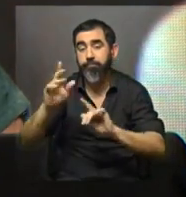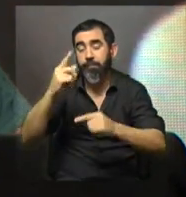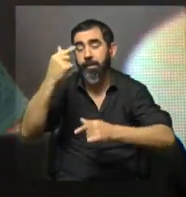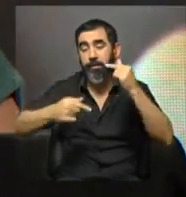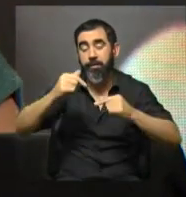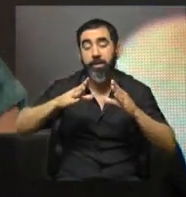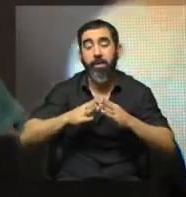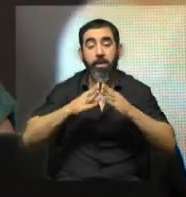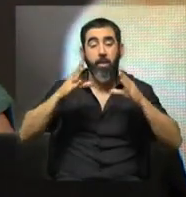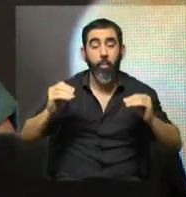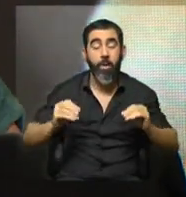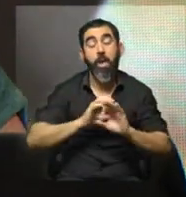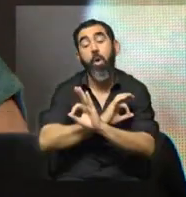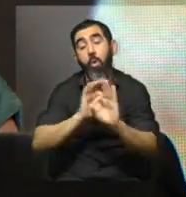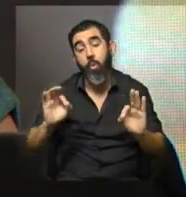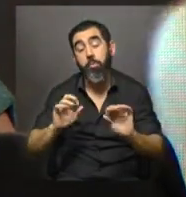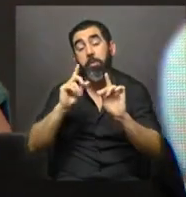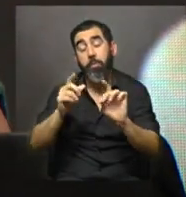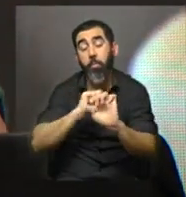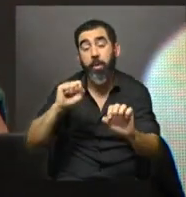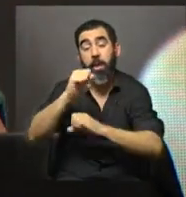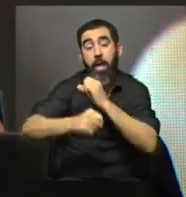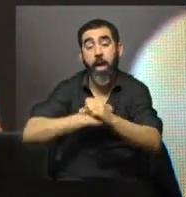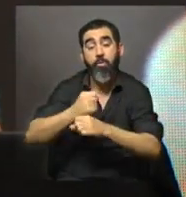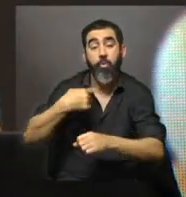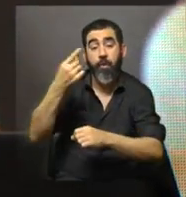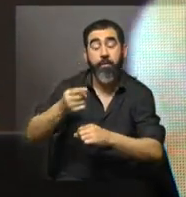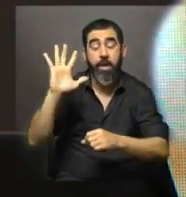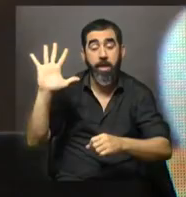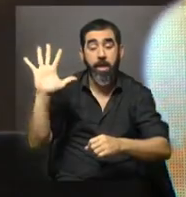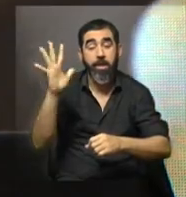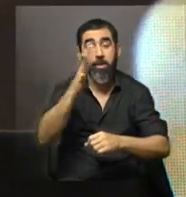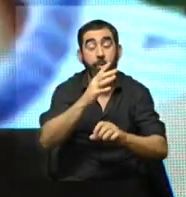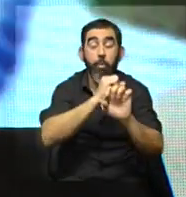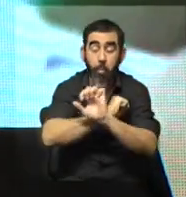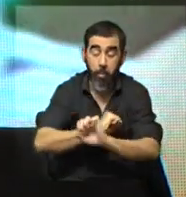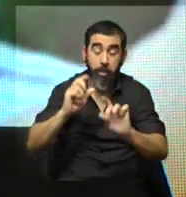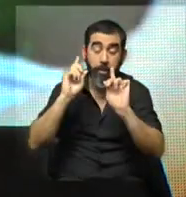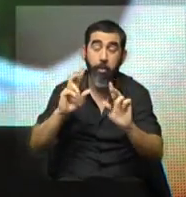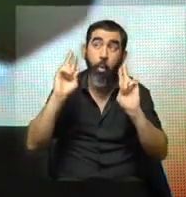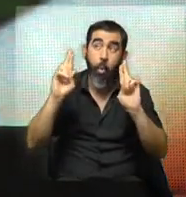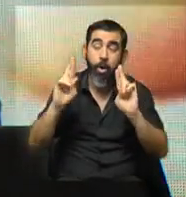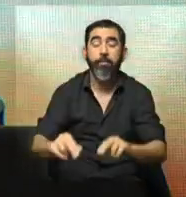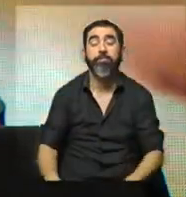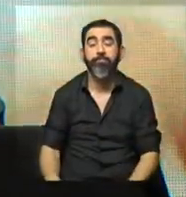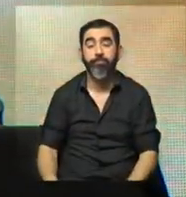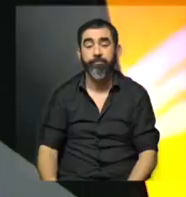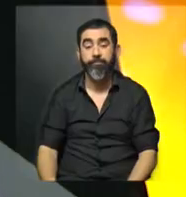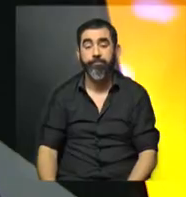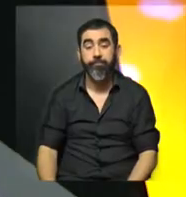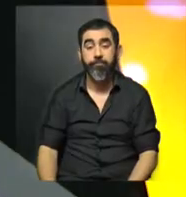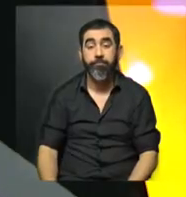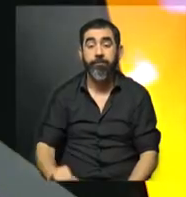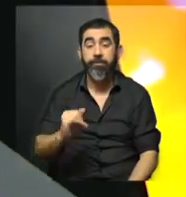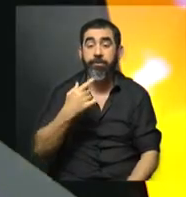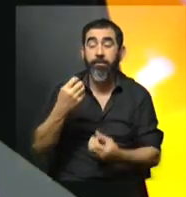diferentes escuelas o incluso, ¿por qué no?, el año que viene hacia el interior y llegar a más lugares. Si esto tiene éxito, van a